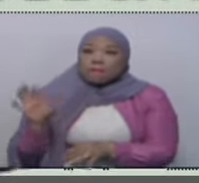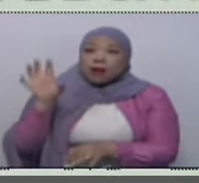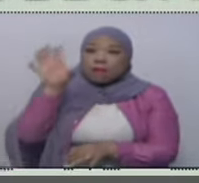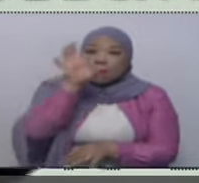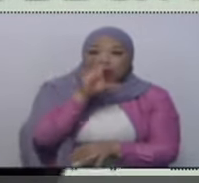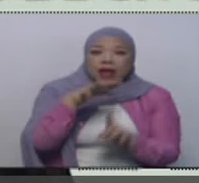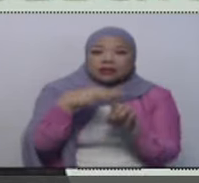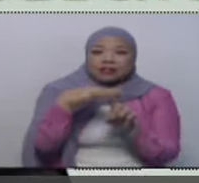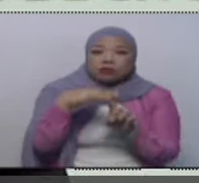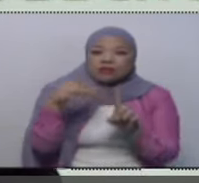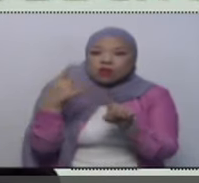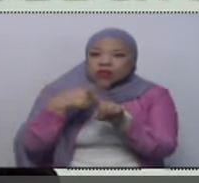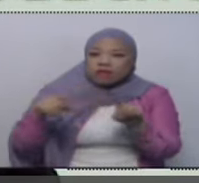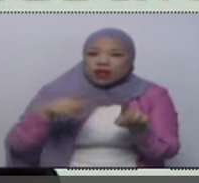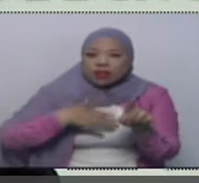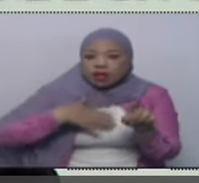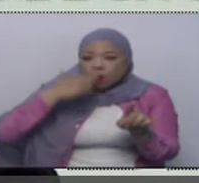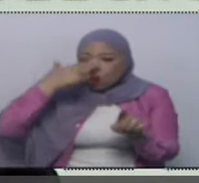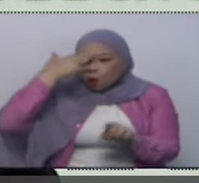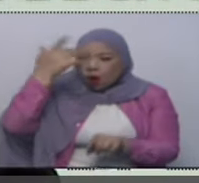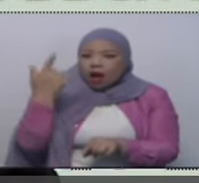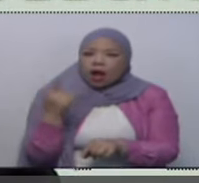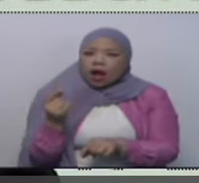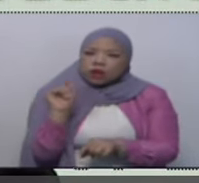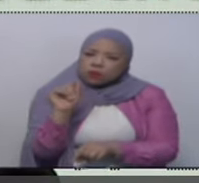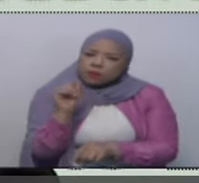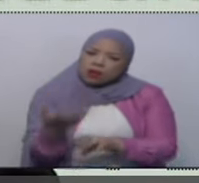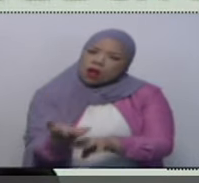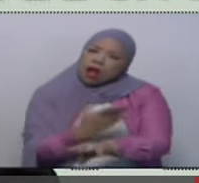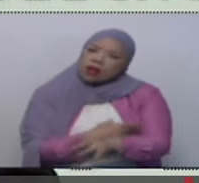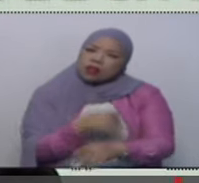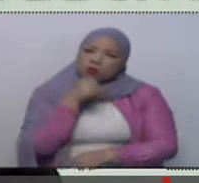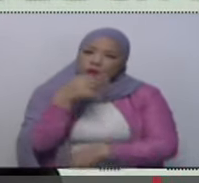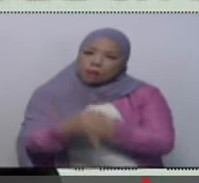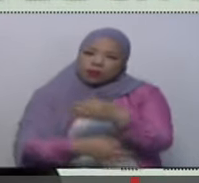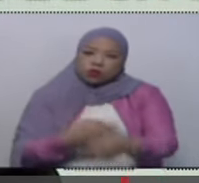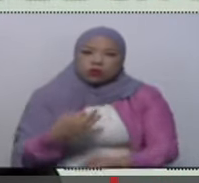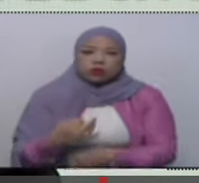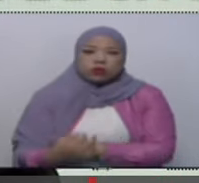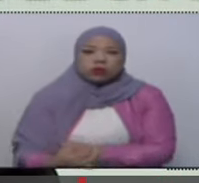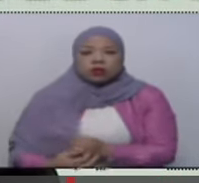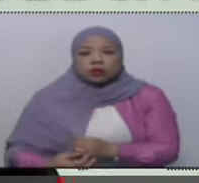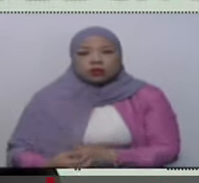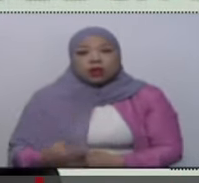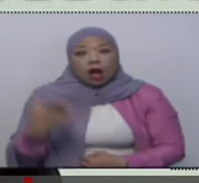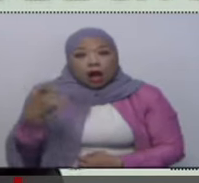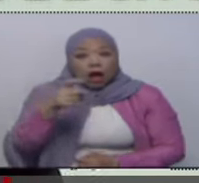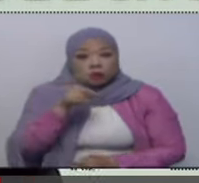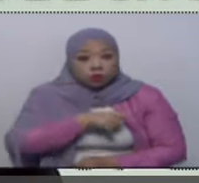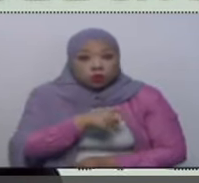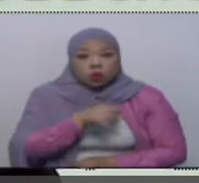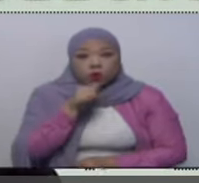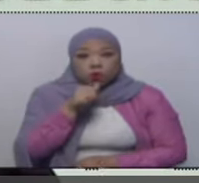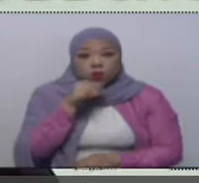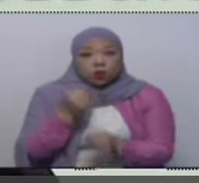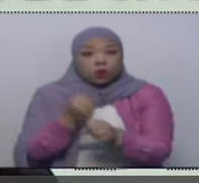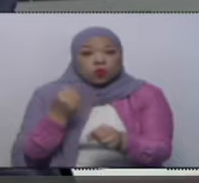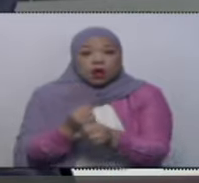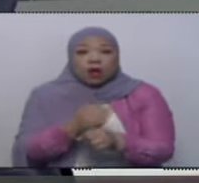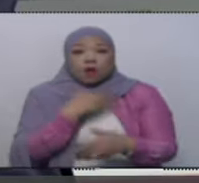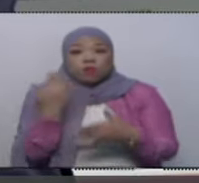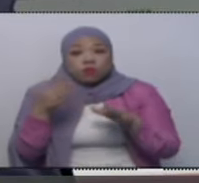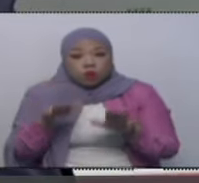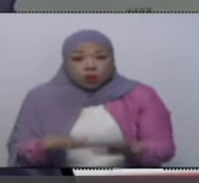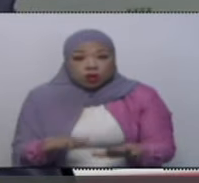Usted hace minutos mencionó, señor presidente, que los sionistas asesinaron